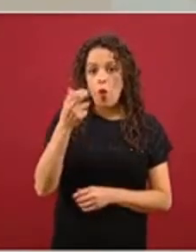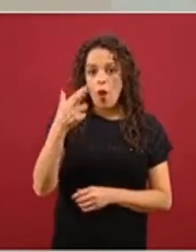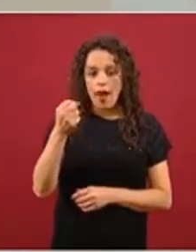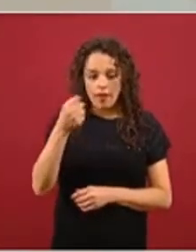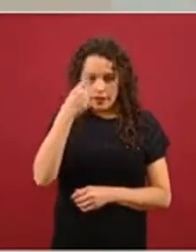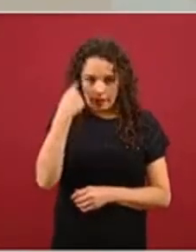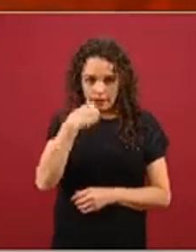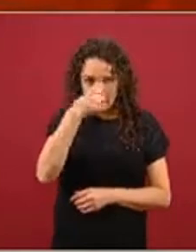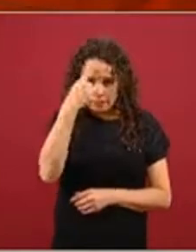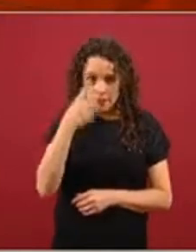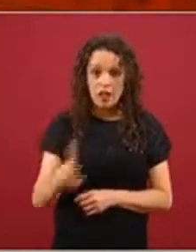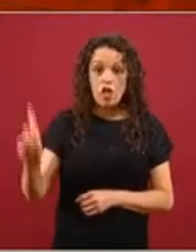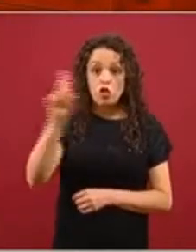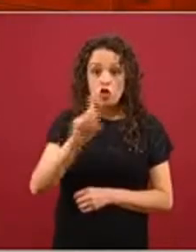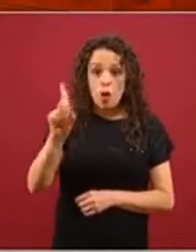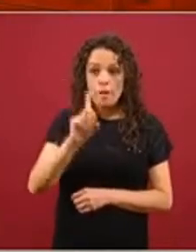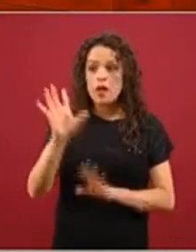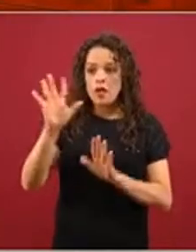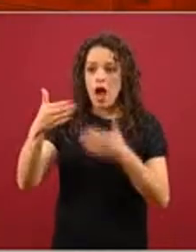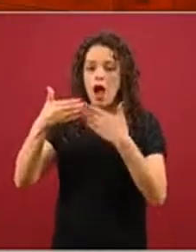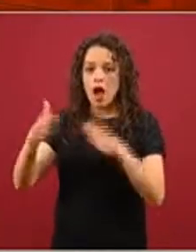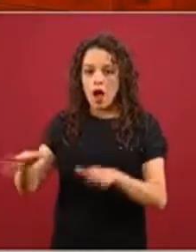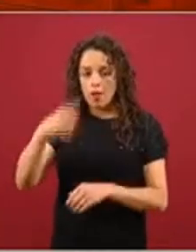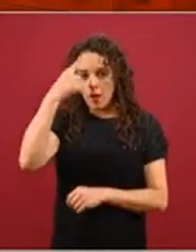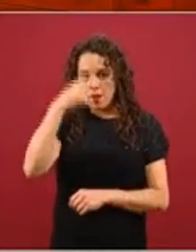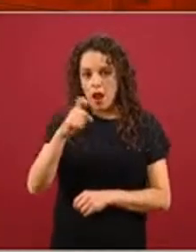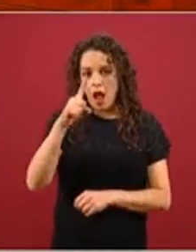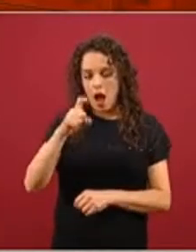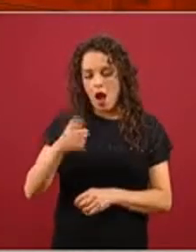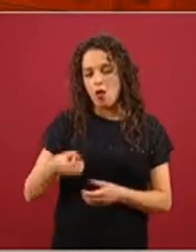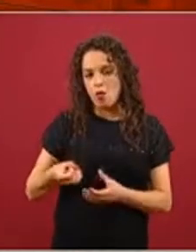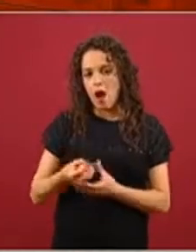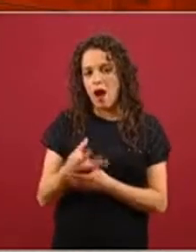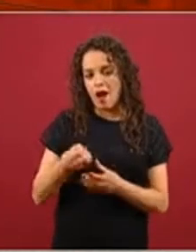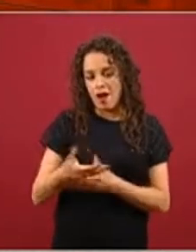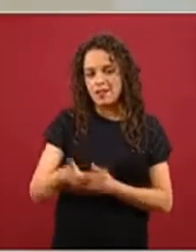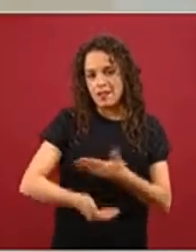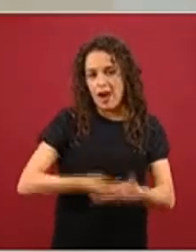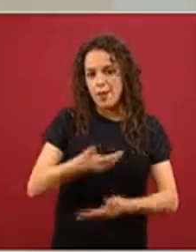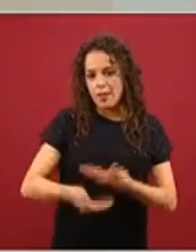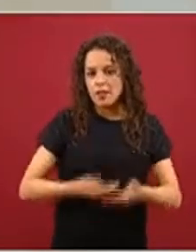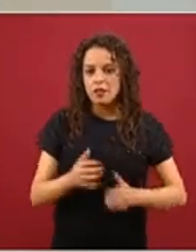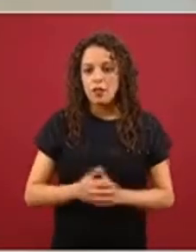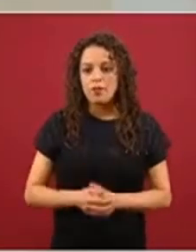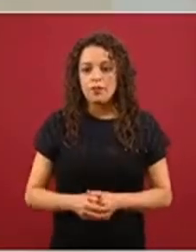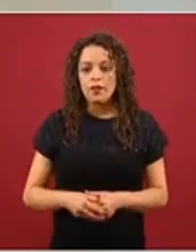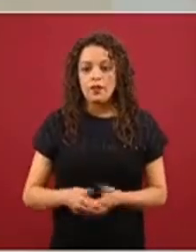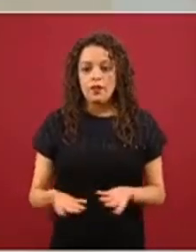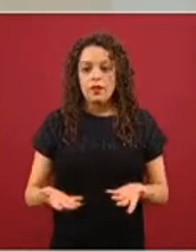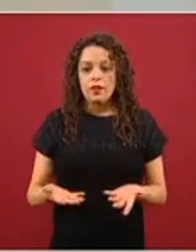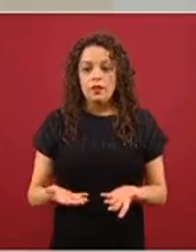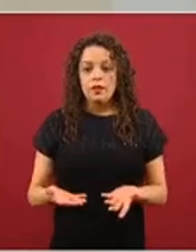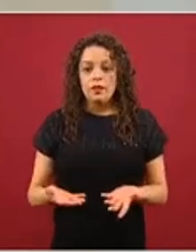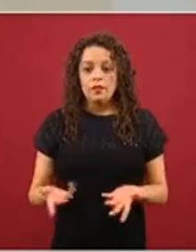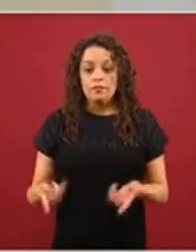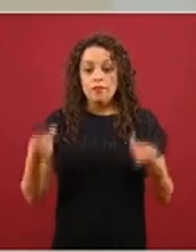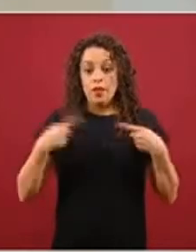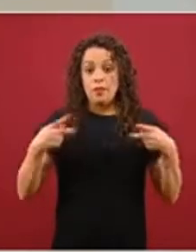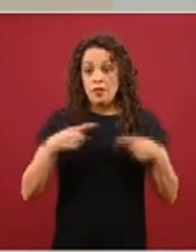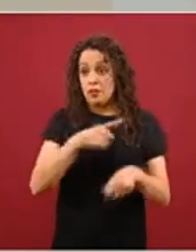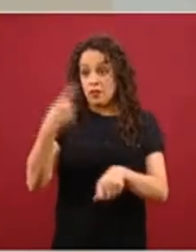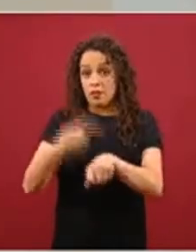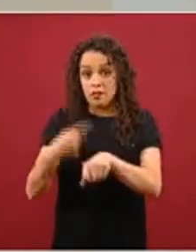el domingo estaría reactivado el servicio. Para las personas que están padeciendo COVID, es posible que la consecuencia sea que no se puedan lavar las